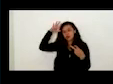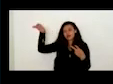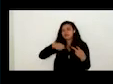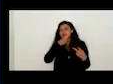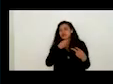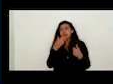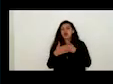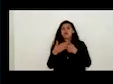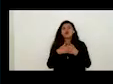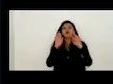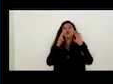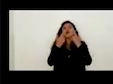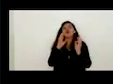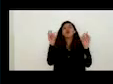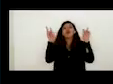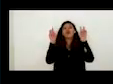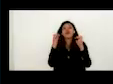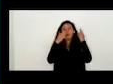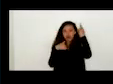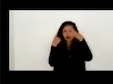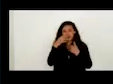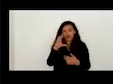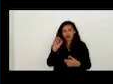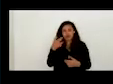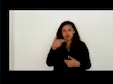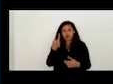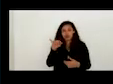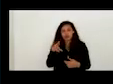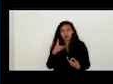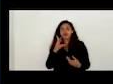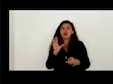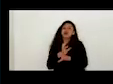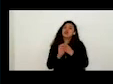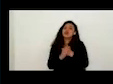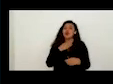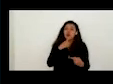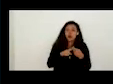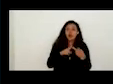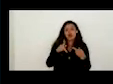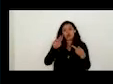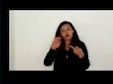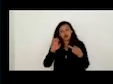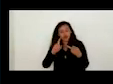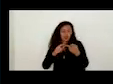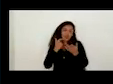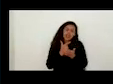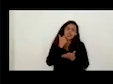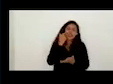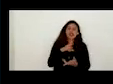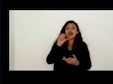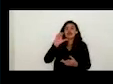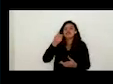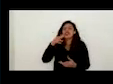en la siguiente sesión, los carbohidratos que sean los más adecuados, las proteínas, las grasas, ácido